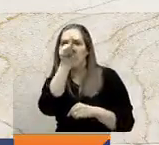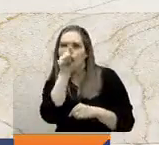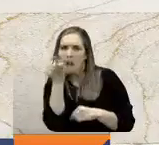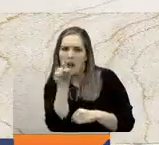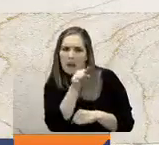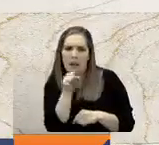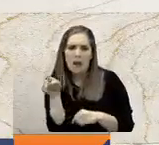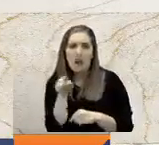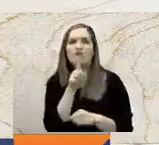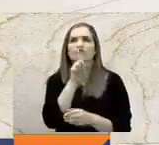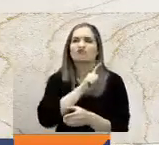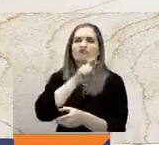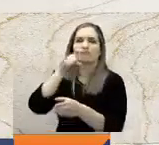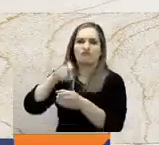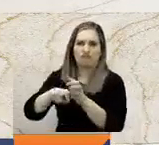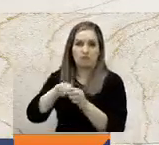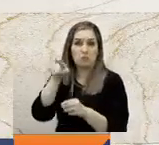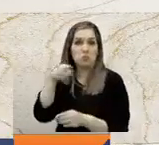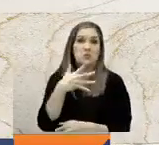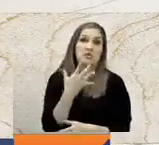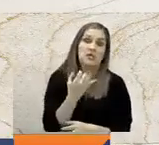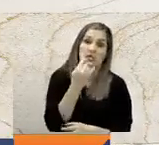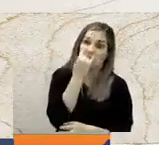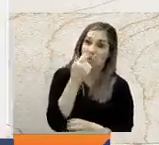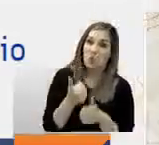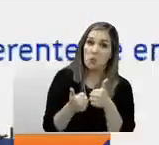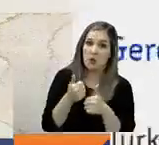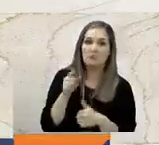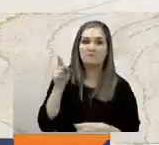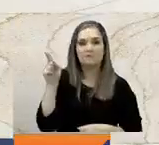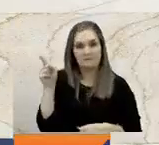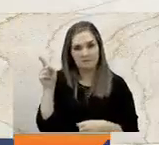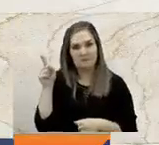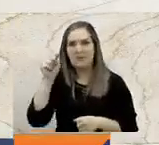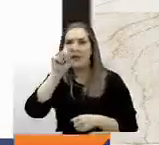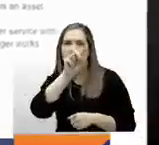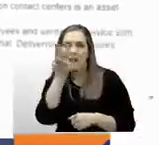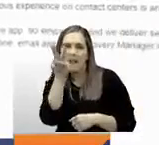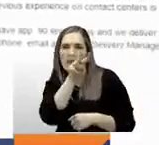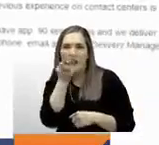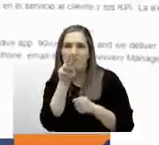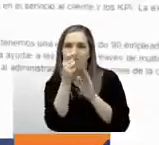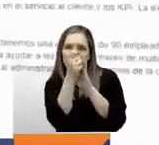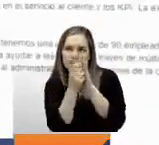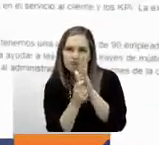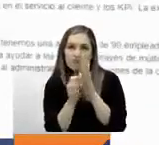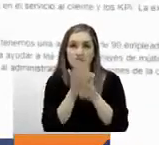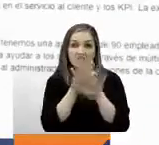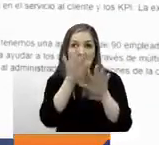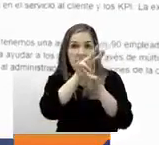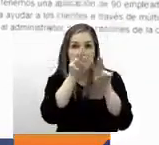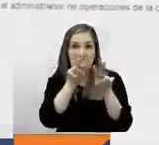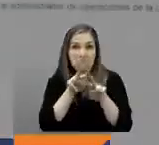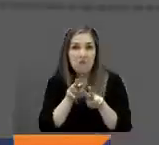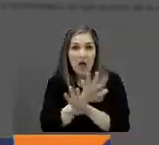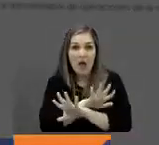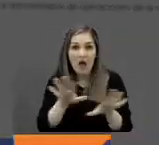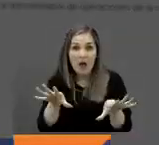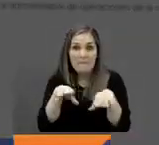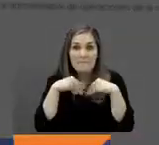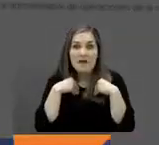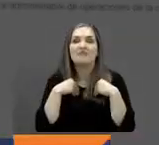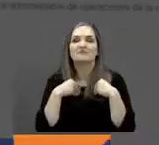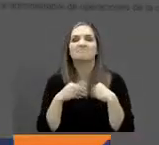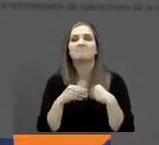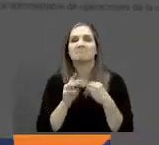disponibles. Seleccione la que le interese. Lea con detenimiento los requerimientos. Cuando finalice, dé clic en Aplicar